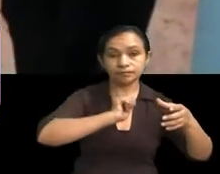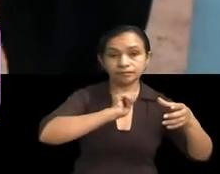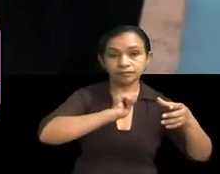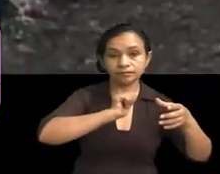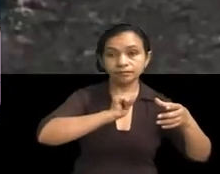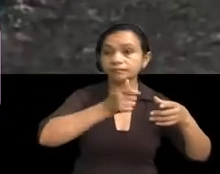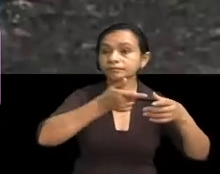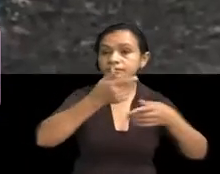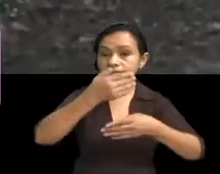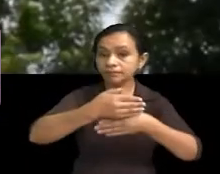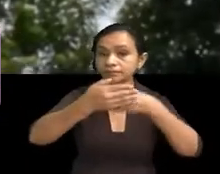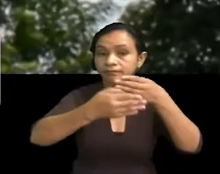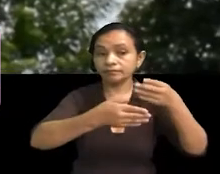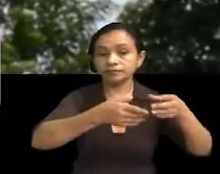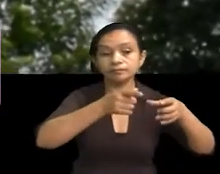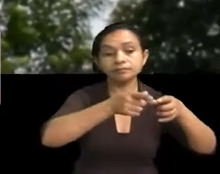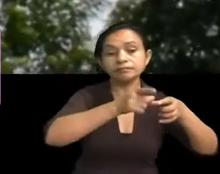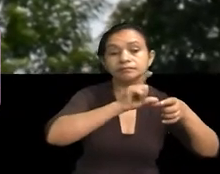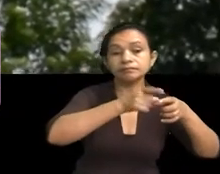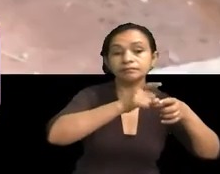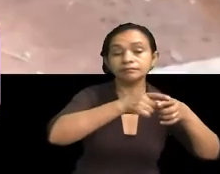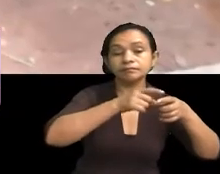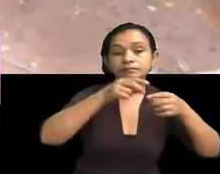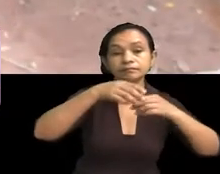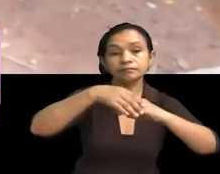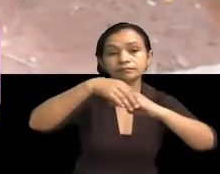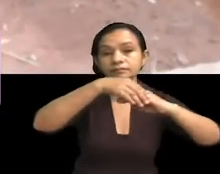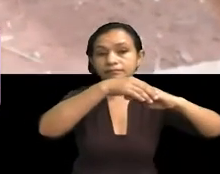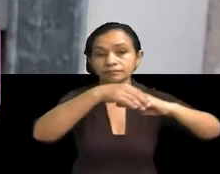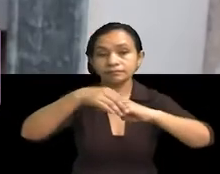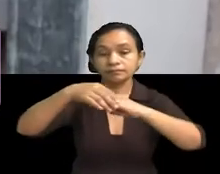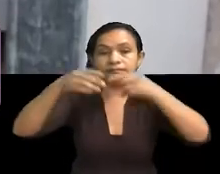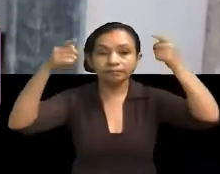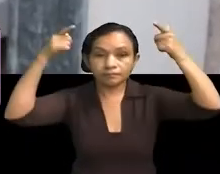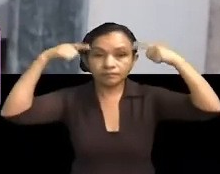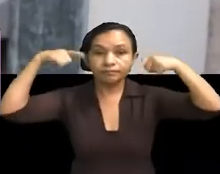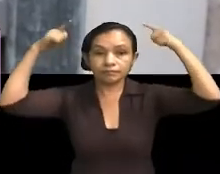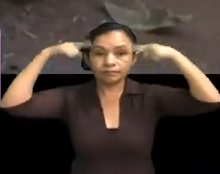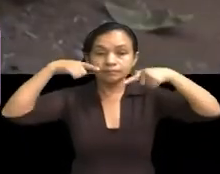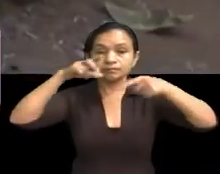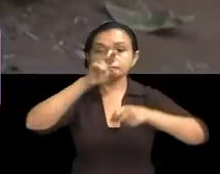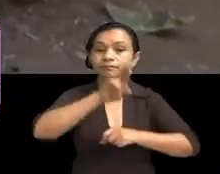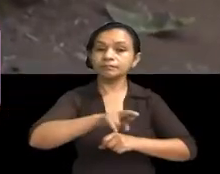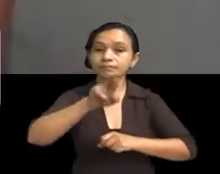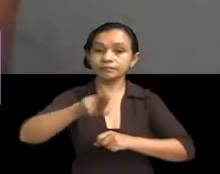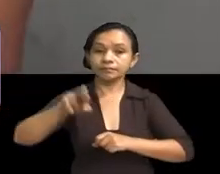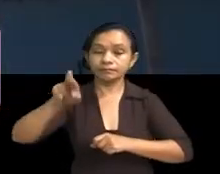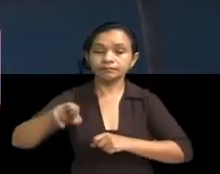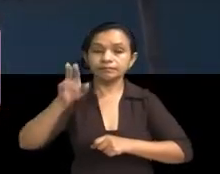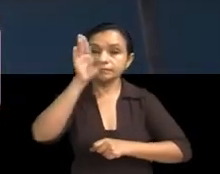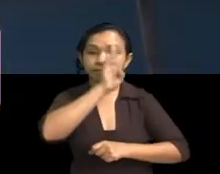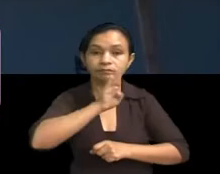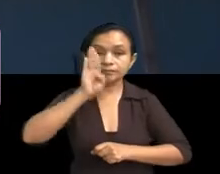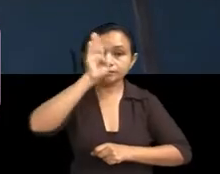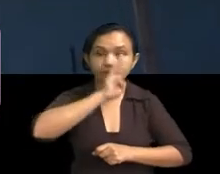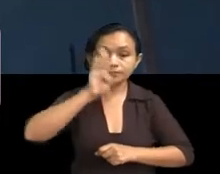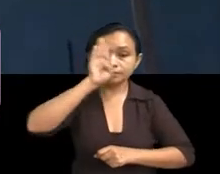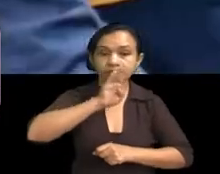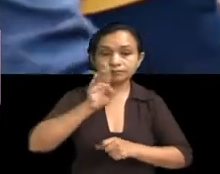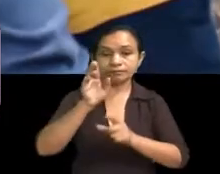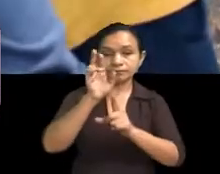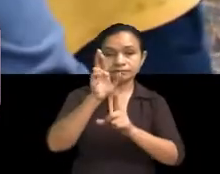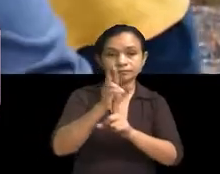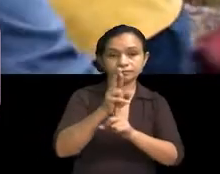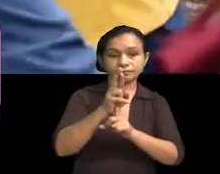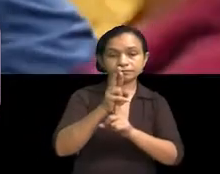y construcción de alcantarillado sanitario en Nandaime, en Masaya, en Rivas, en Bluefield, en el Rama La